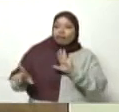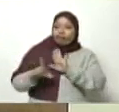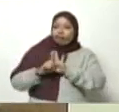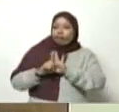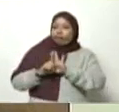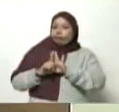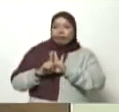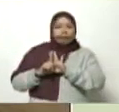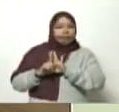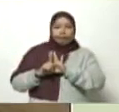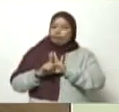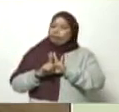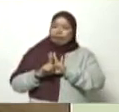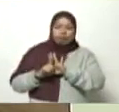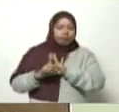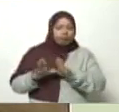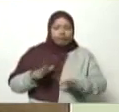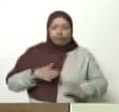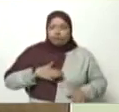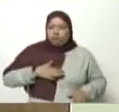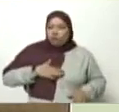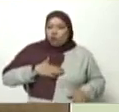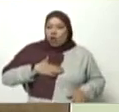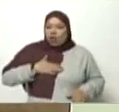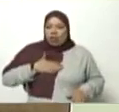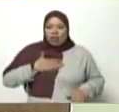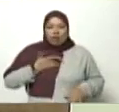Él es inepto, de